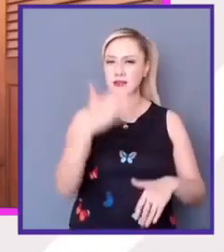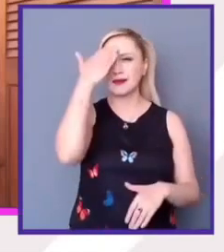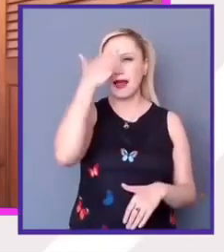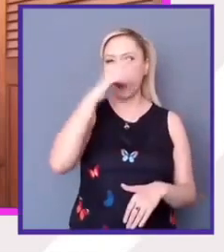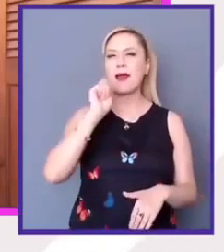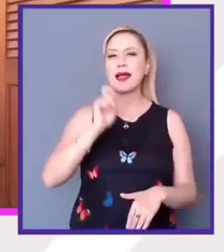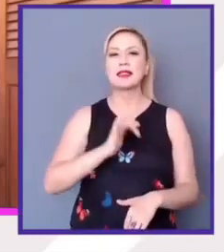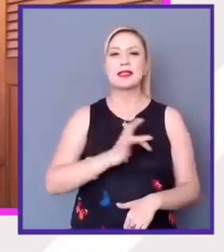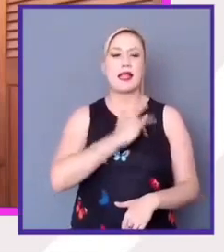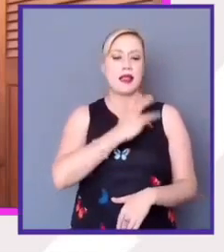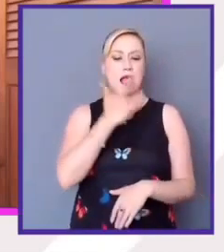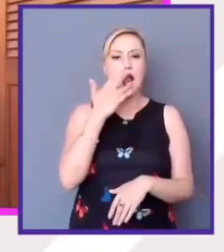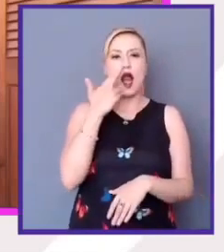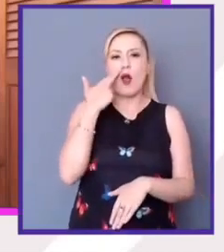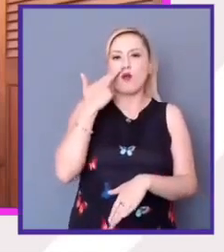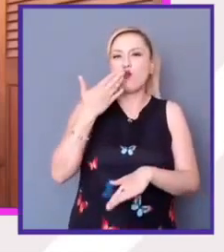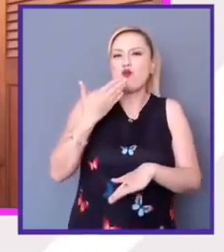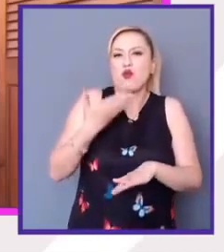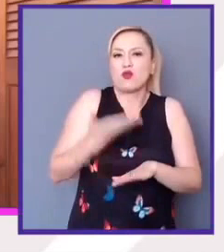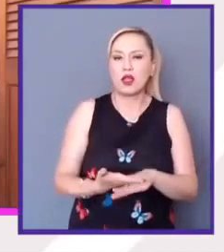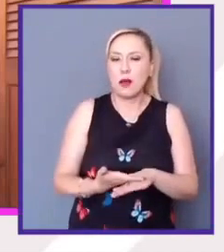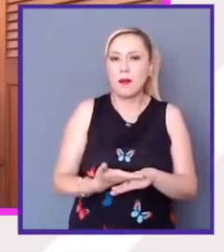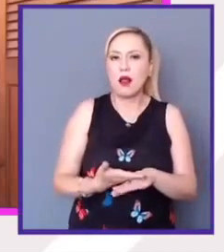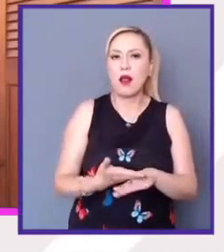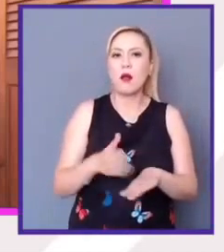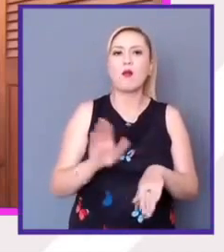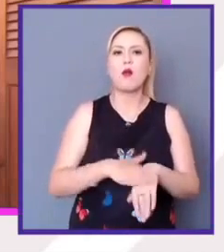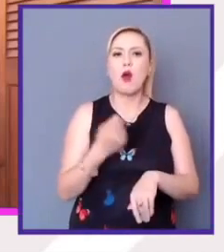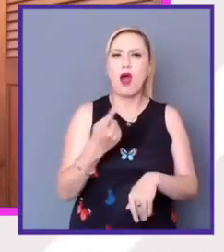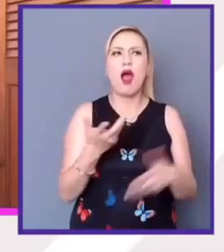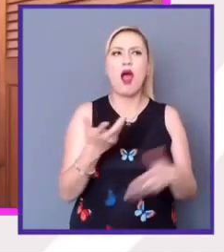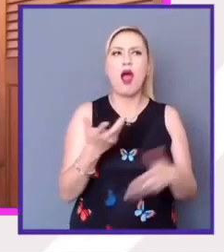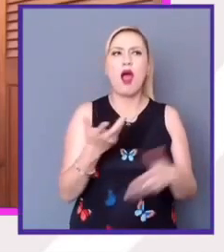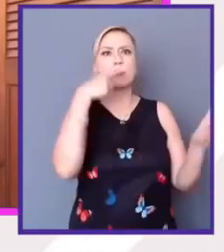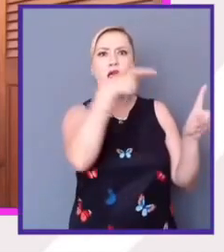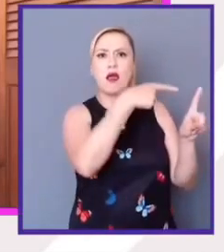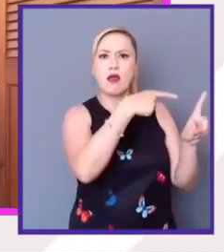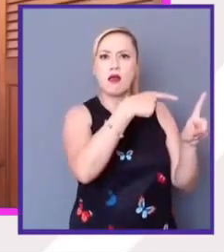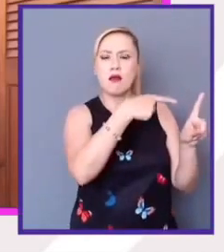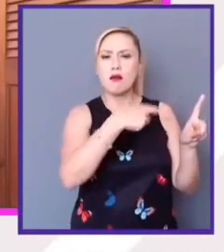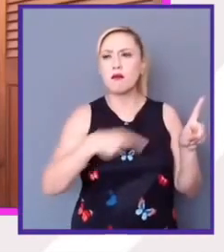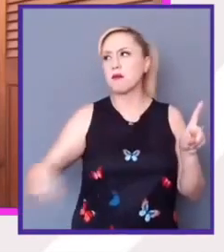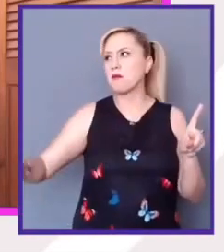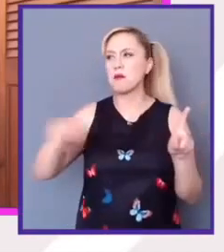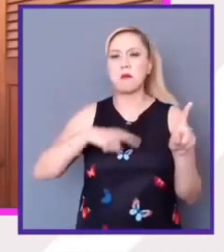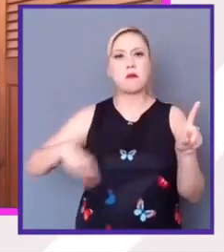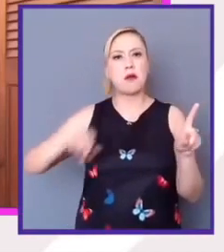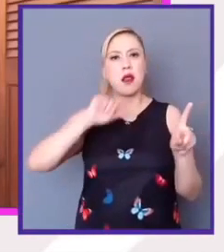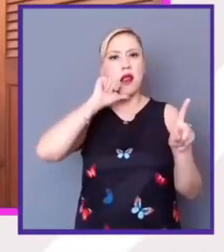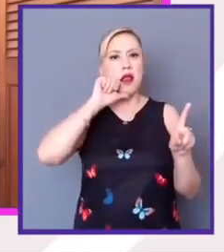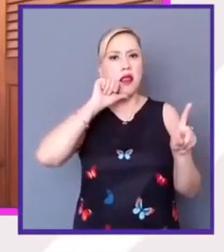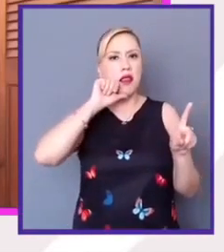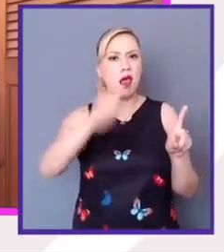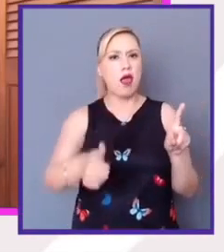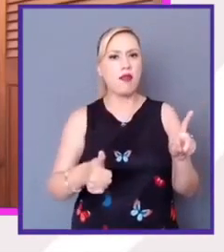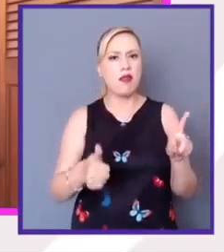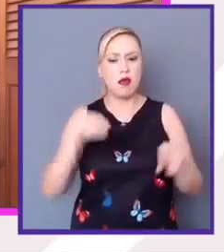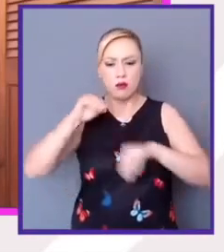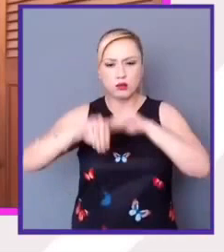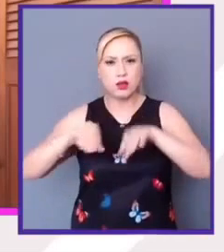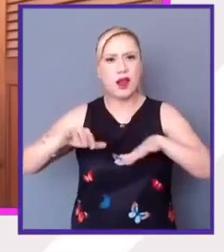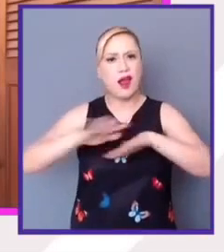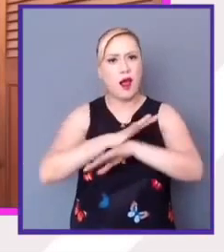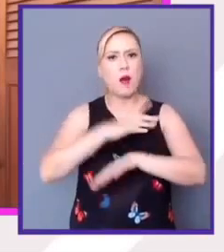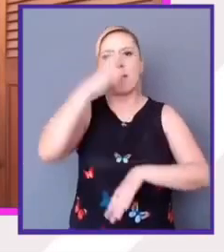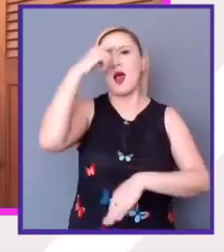sentido de responsabilidad en torno a lo que hacen las empresas y lo que no estamos haciendo en todo caso, para justamente fomentar que